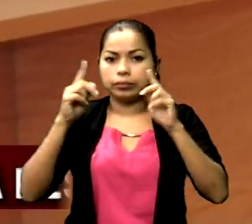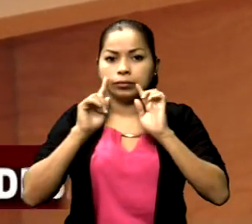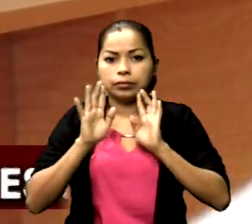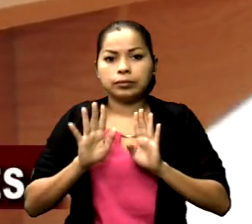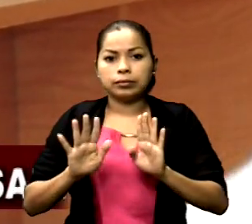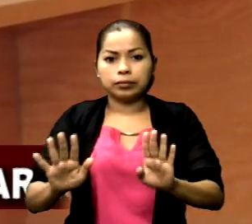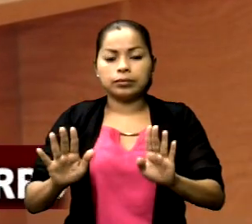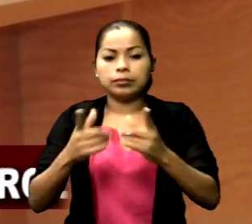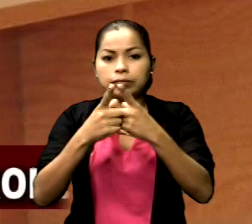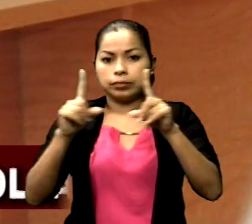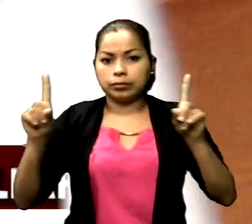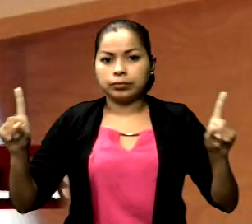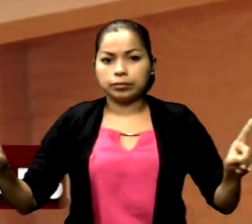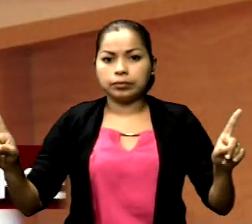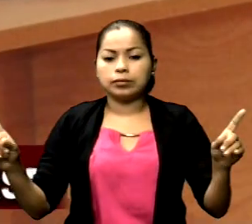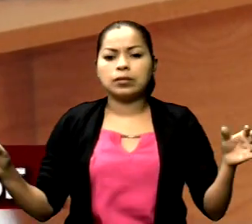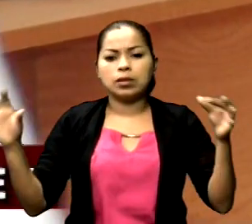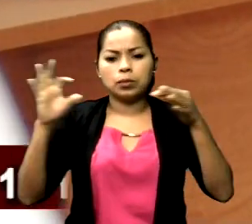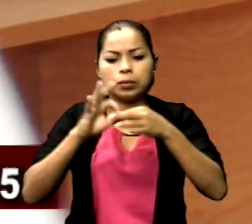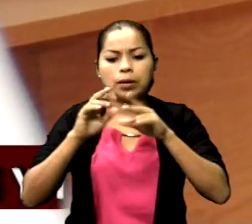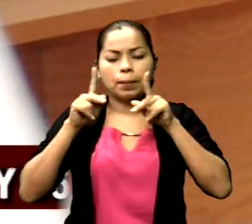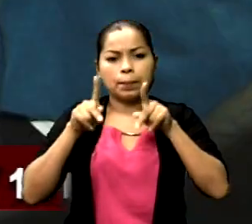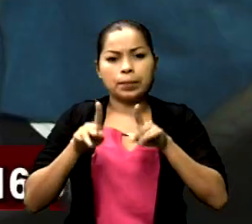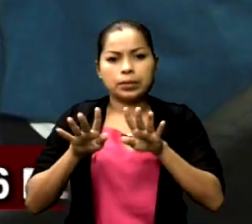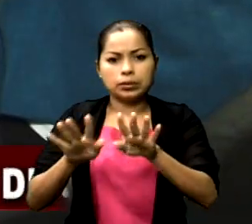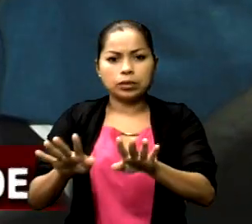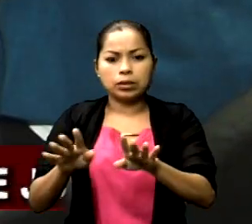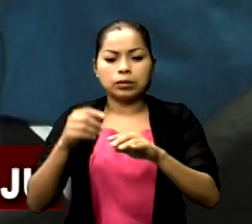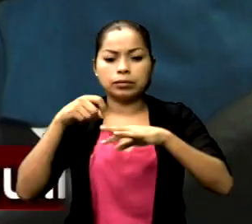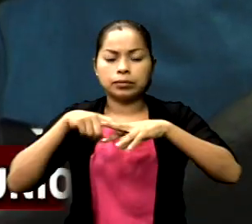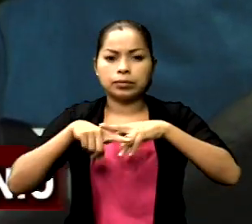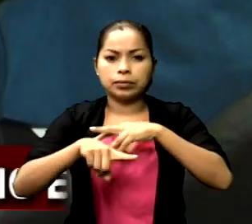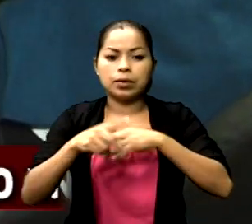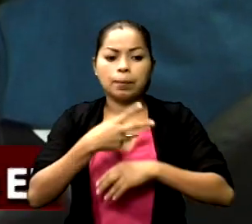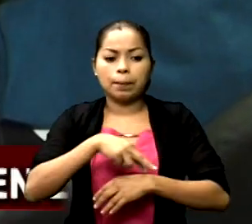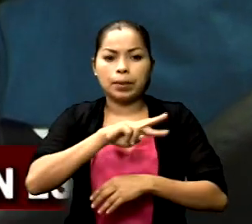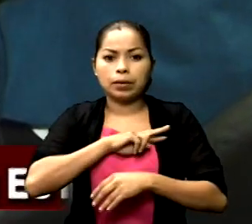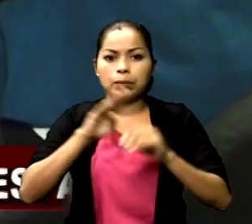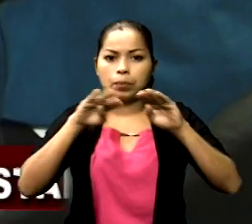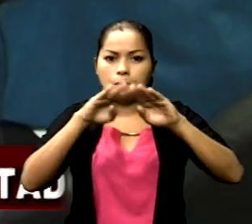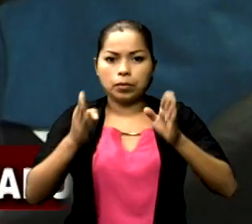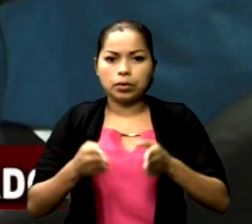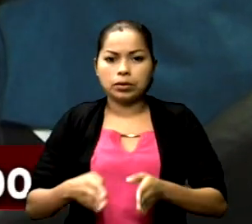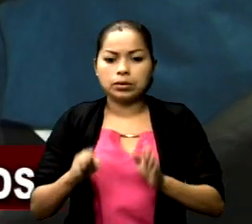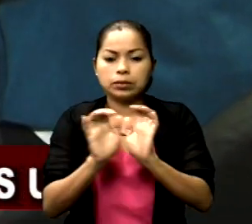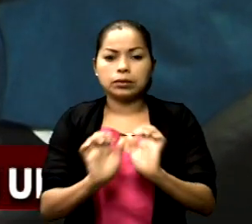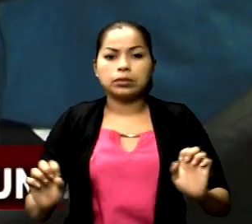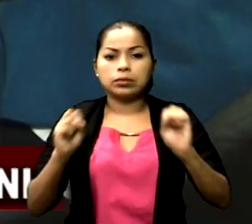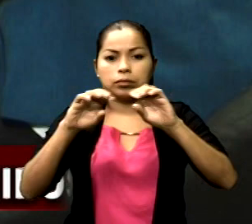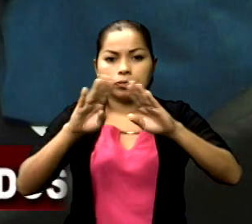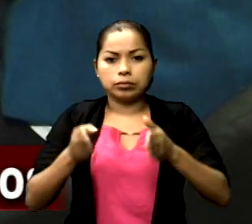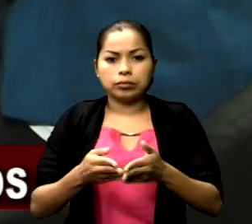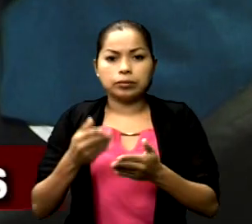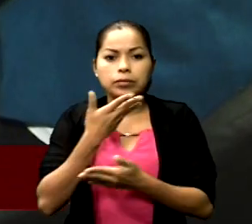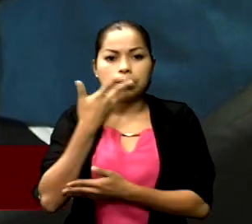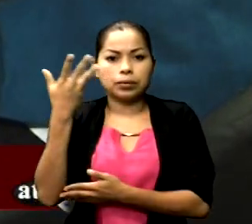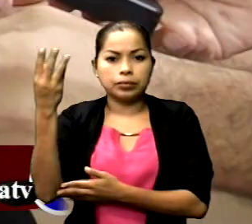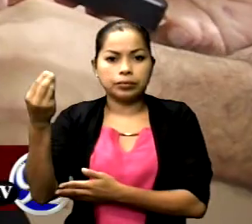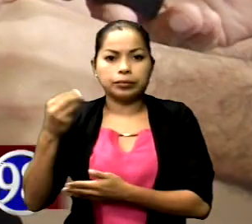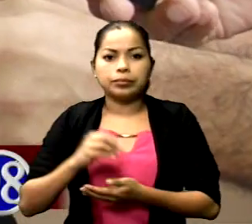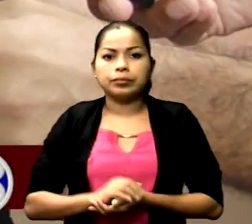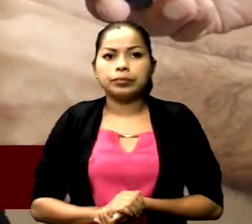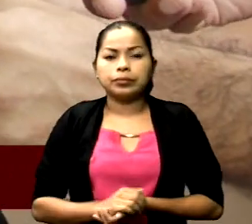seguridad, libertad, integridad personal, psicológica y moral de mujeres, niñas, niños y